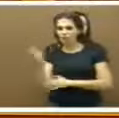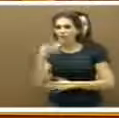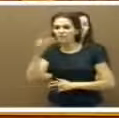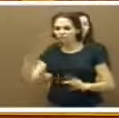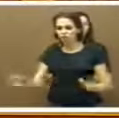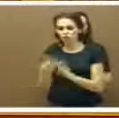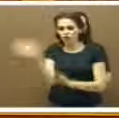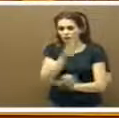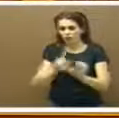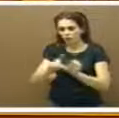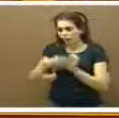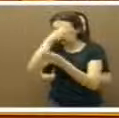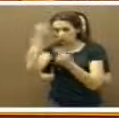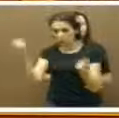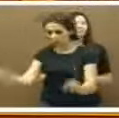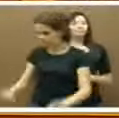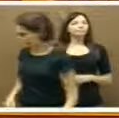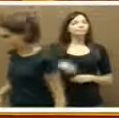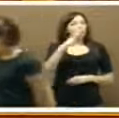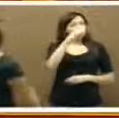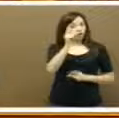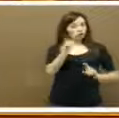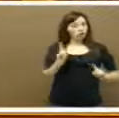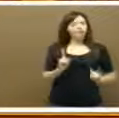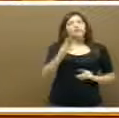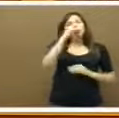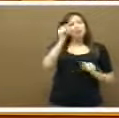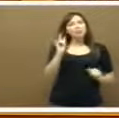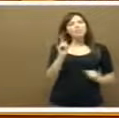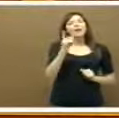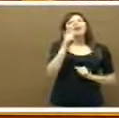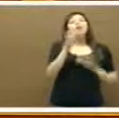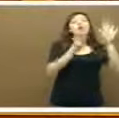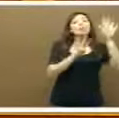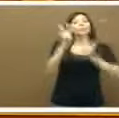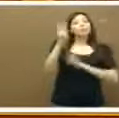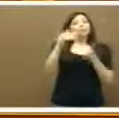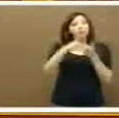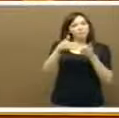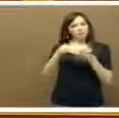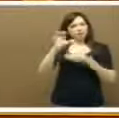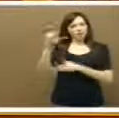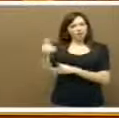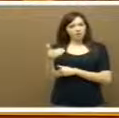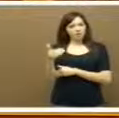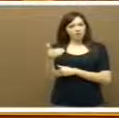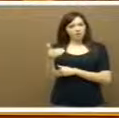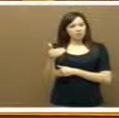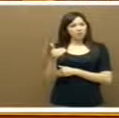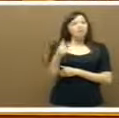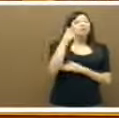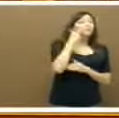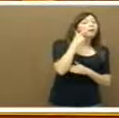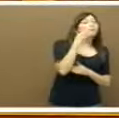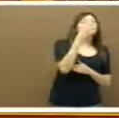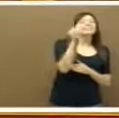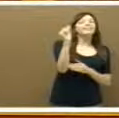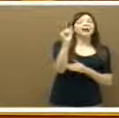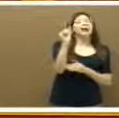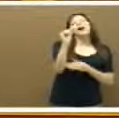extremeña. Que no se olvide, que no se olvide que a las eléctricas fueron 94 millones y a la banca 30 millones más.